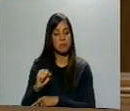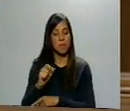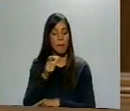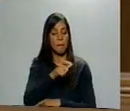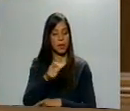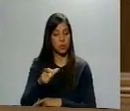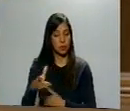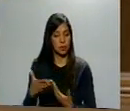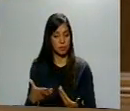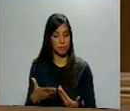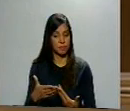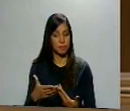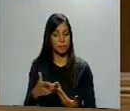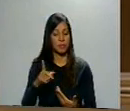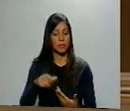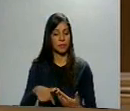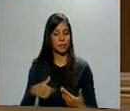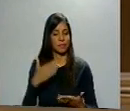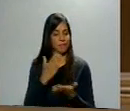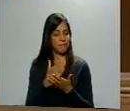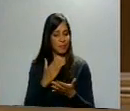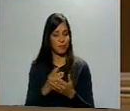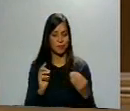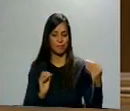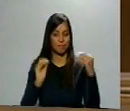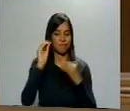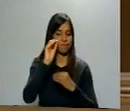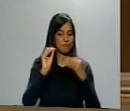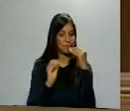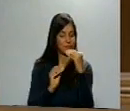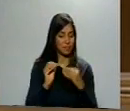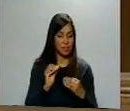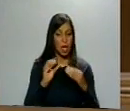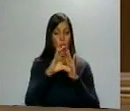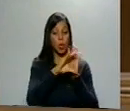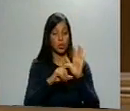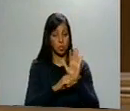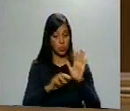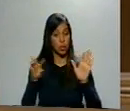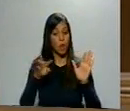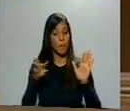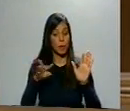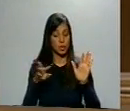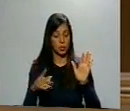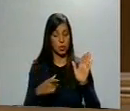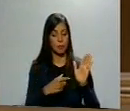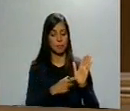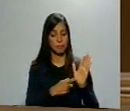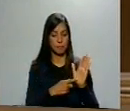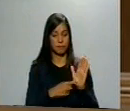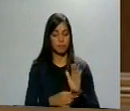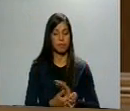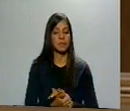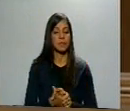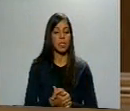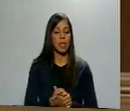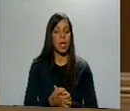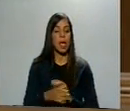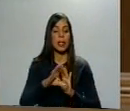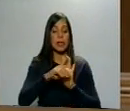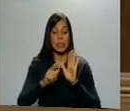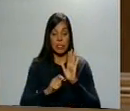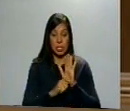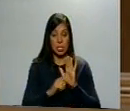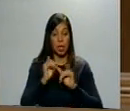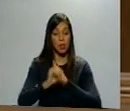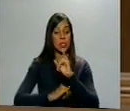trabajadoras, en abierta contravención a la Constitución de la República Bolivariana de Venezuela, los tratados internacionales